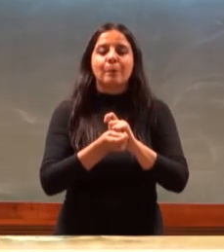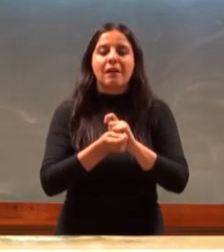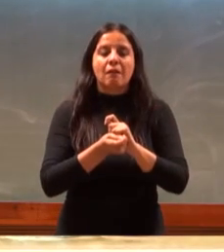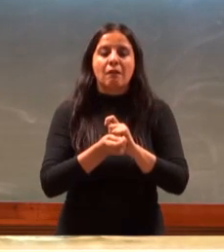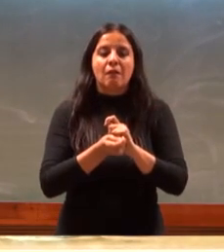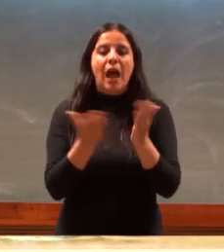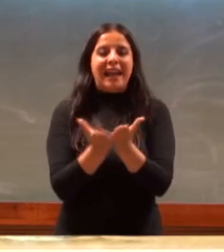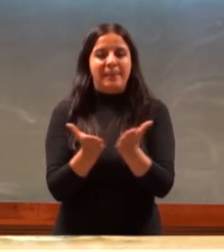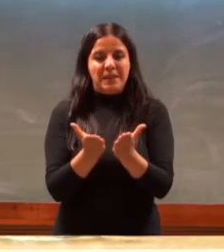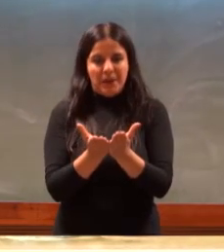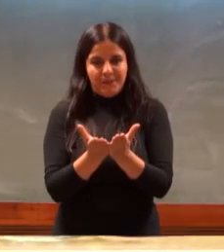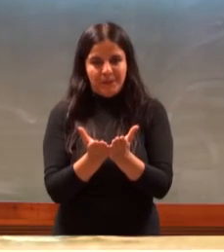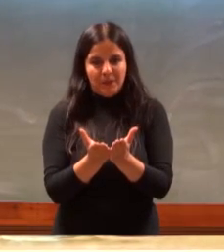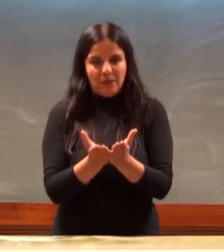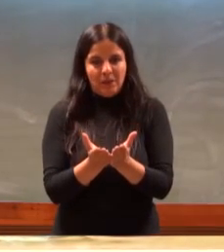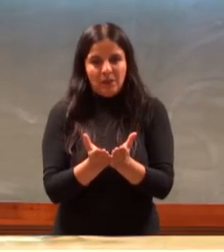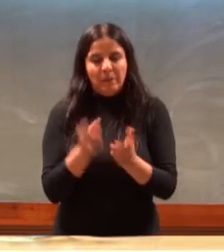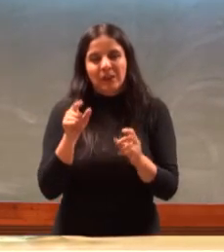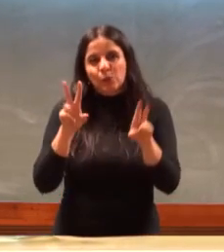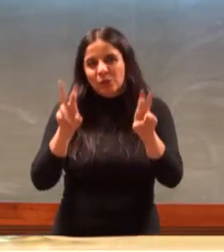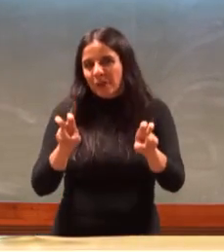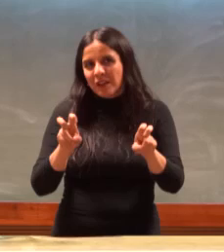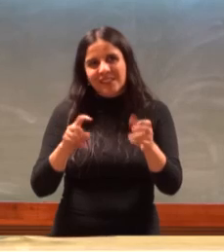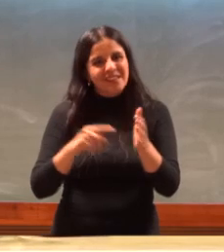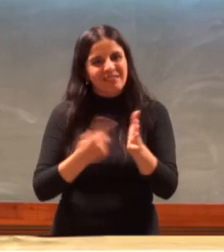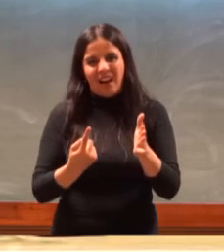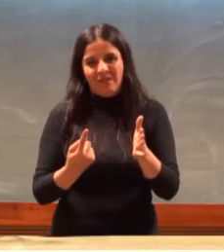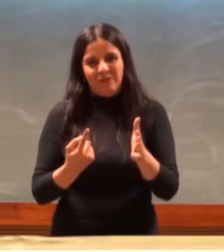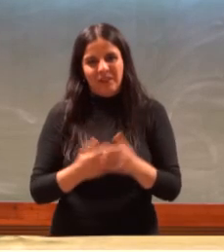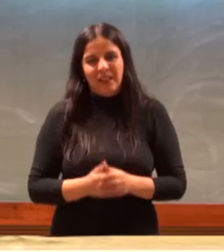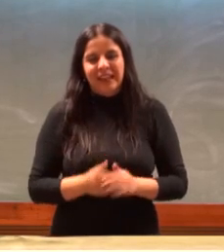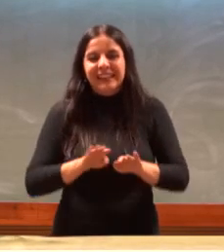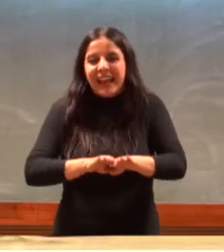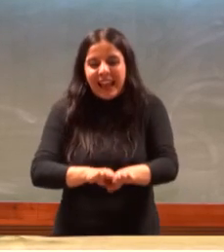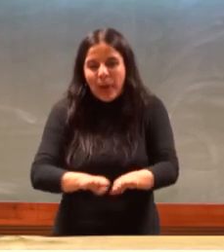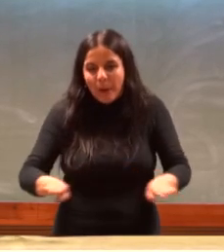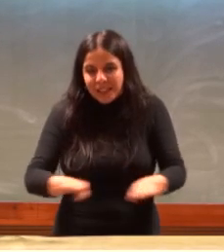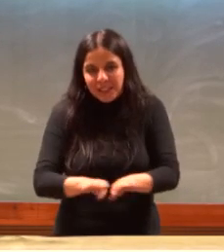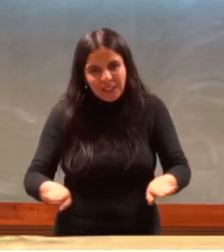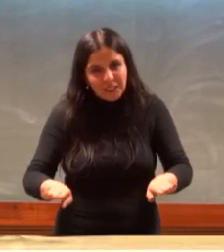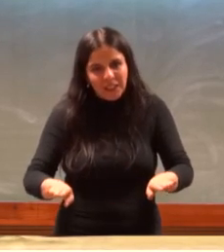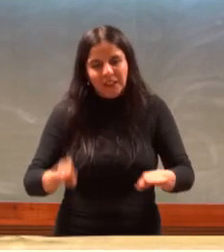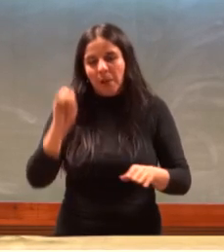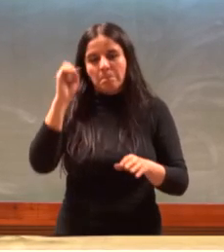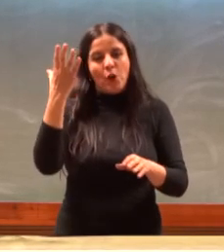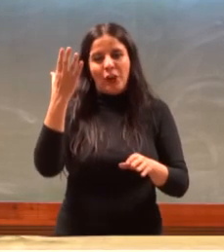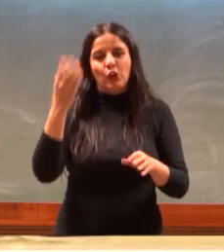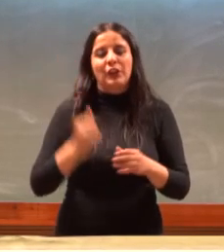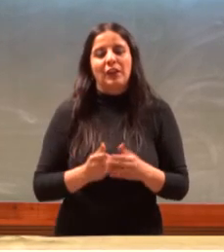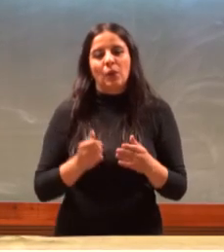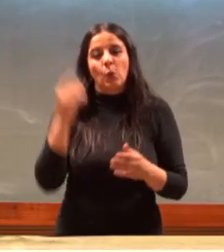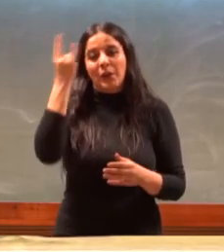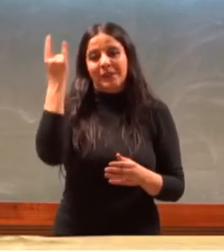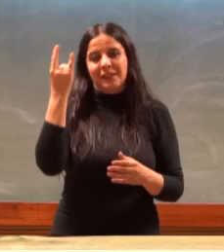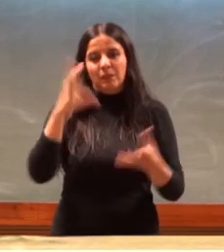tema porque en realidad es un tema central que me parece que está en la base del modelo de universidad que que vamos al cual